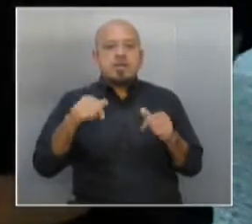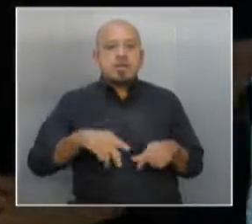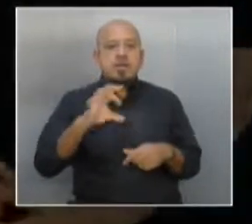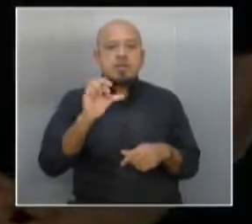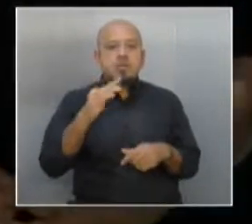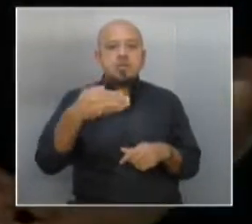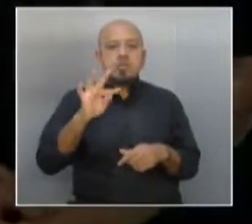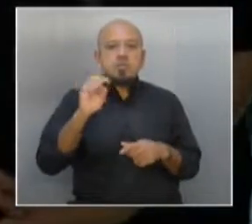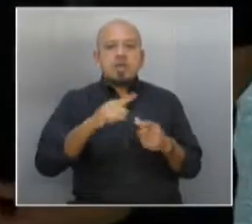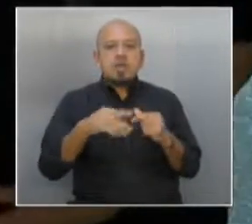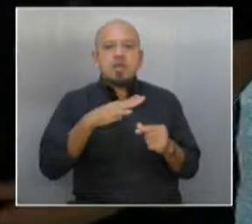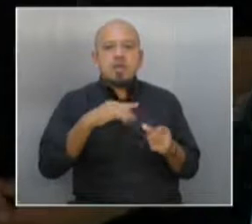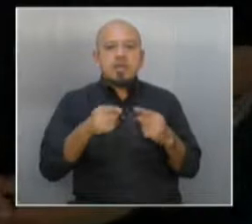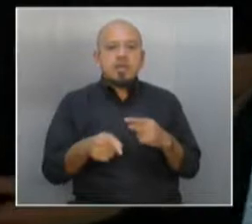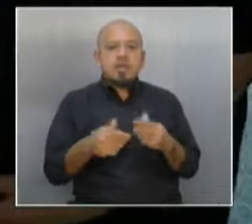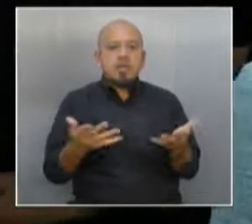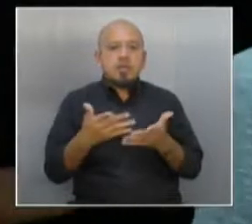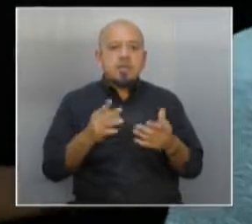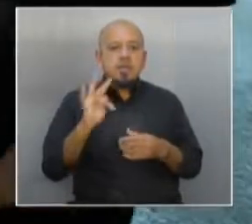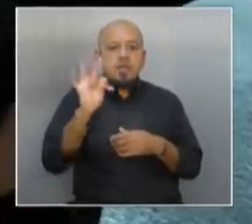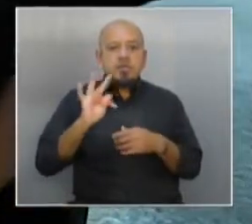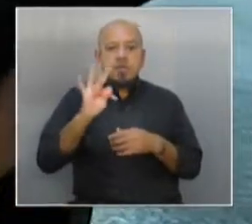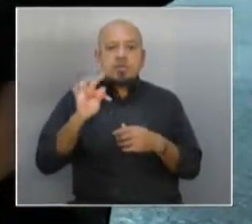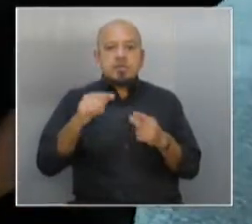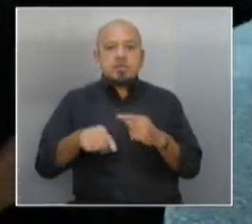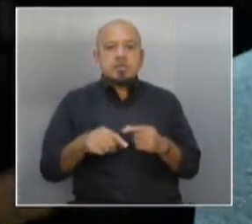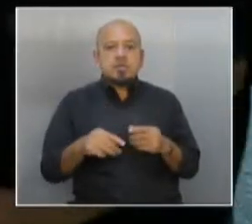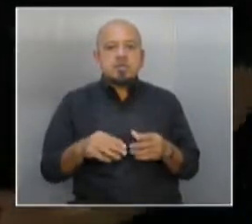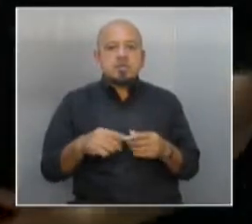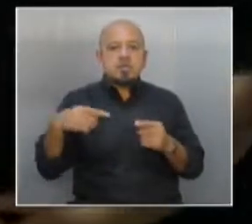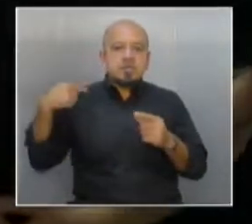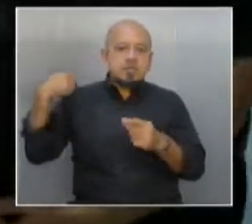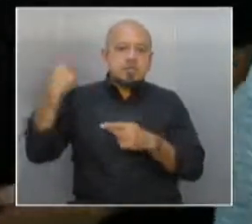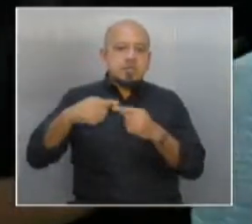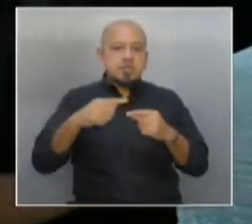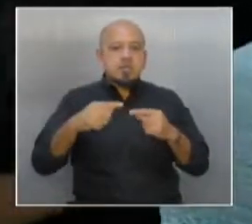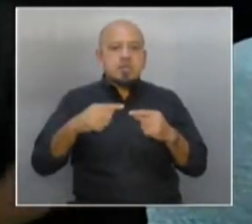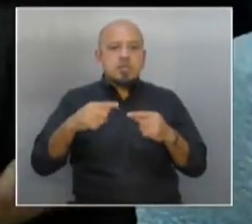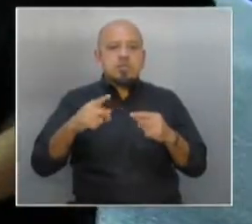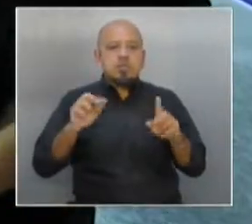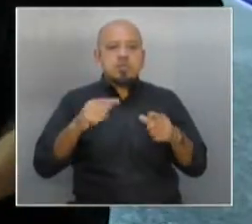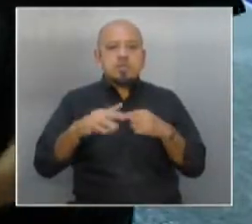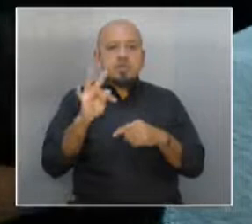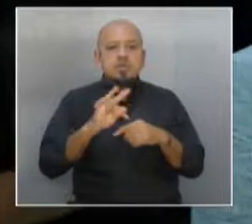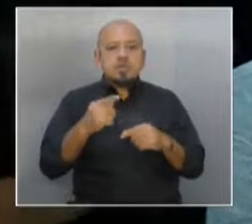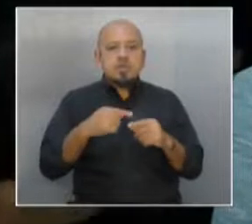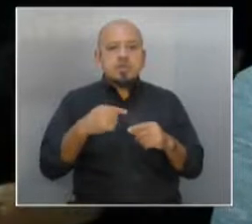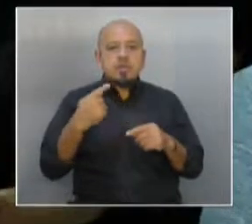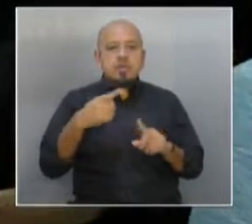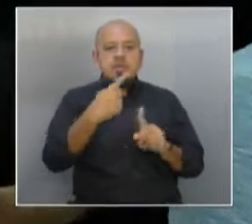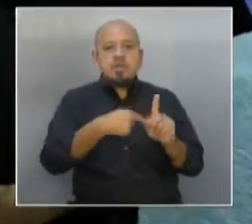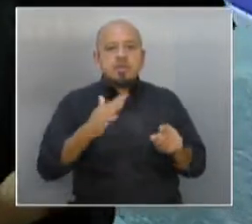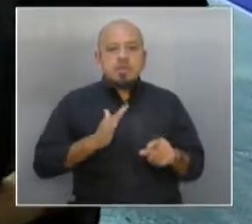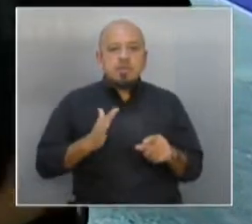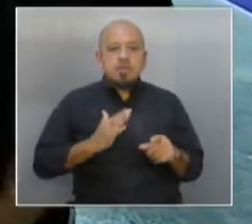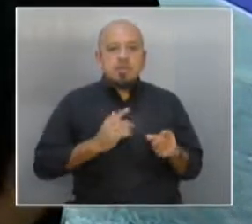mismo se está desarrollando un taller que forma parte de un ciclo de talleres en este contexto del Mes de la Mujer, del 8M. Se